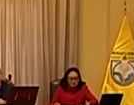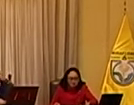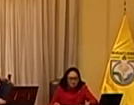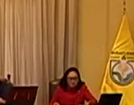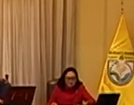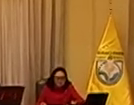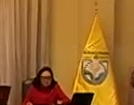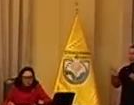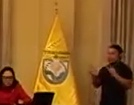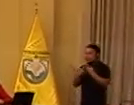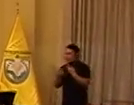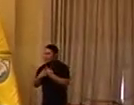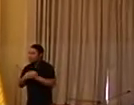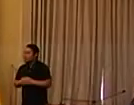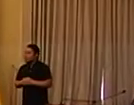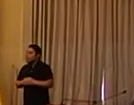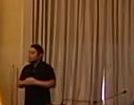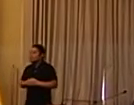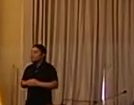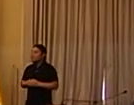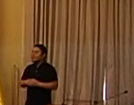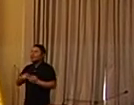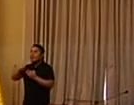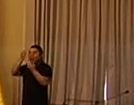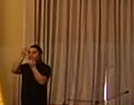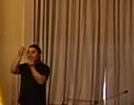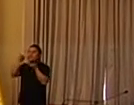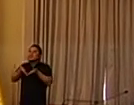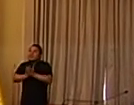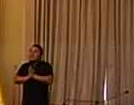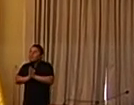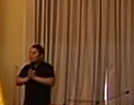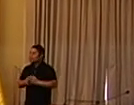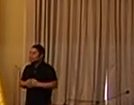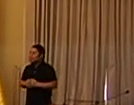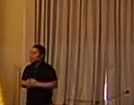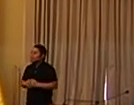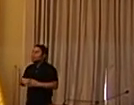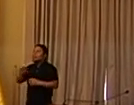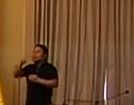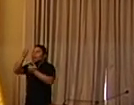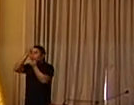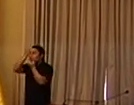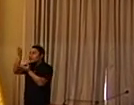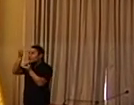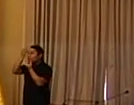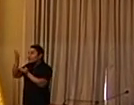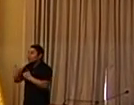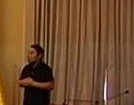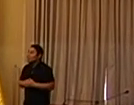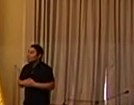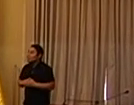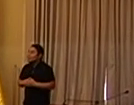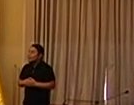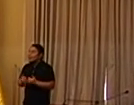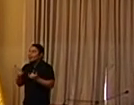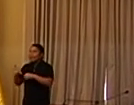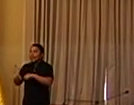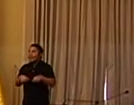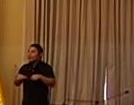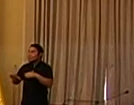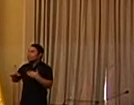favor. Estación, informes y pedidos. ¿Algún informe que se haya hecho